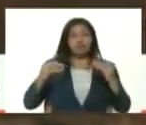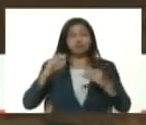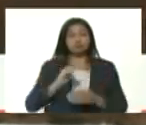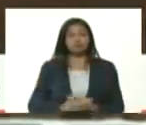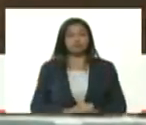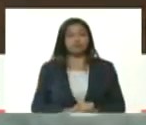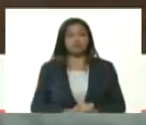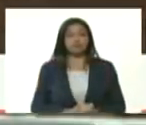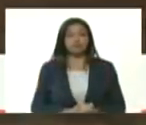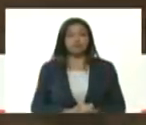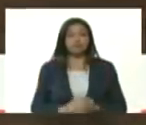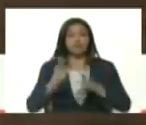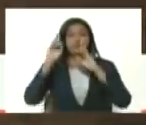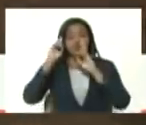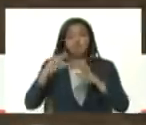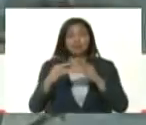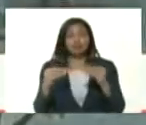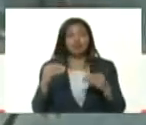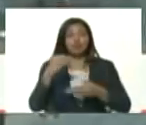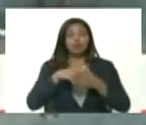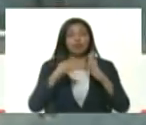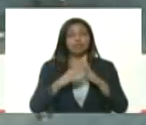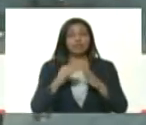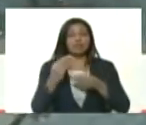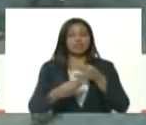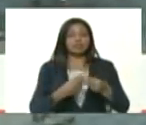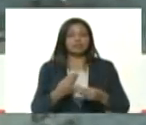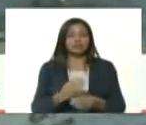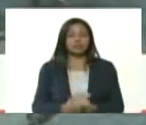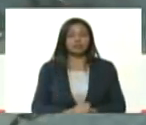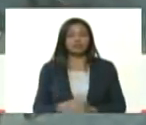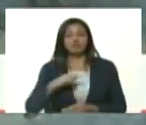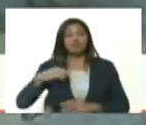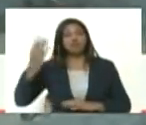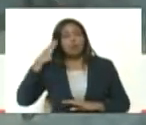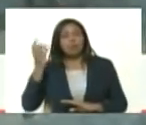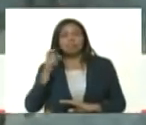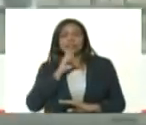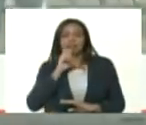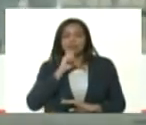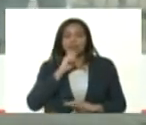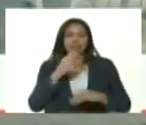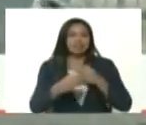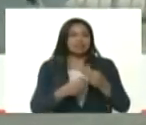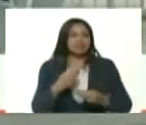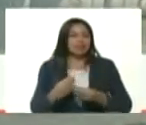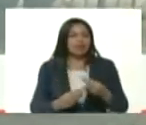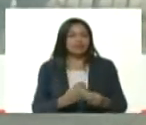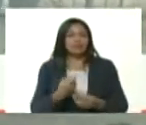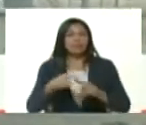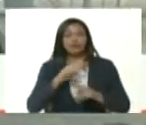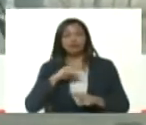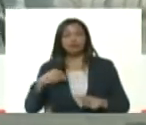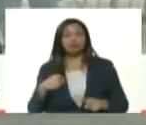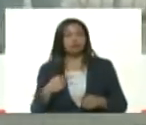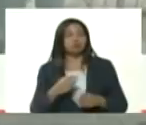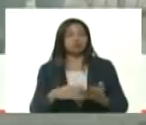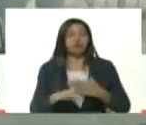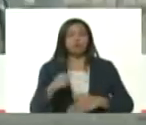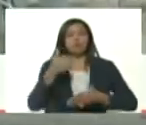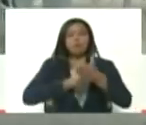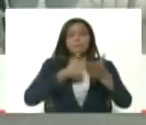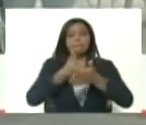respeta la cuarentena que se está dando. Sabemos lo difícil que ha sido, pero nosotros estamos en